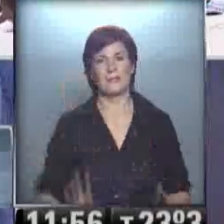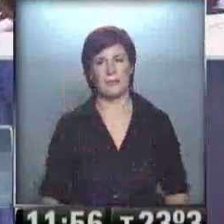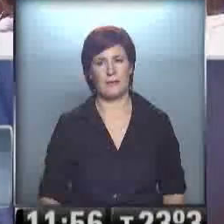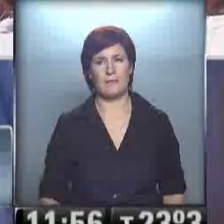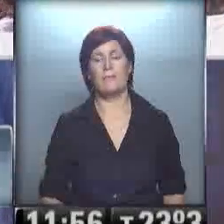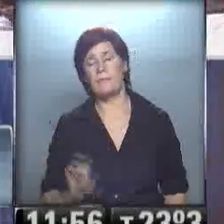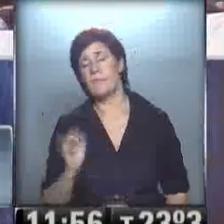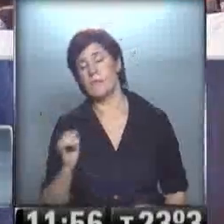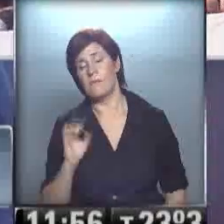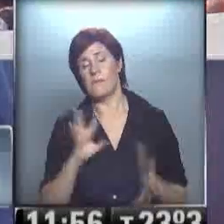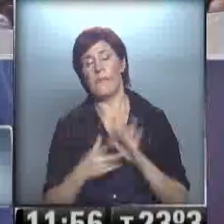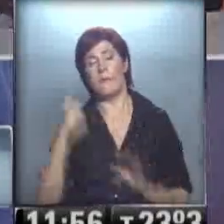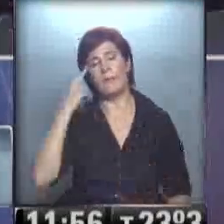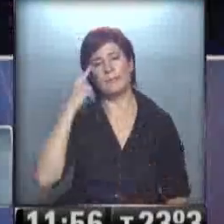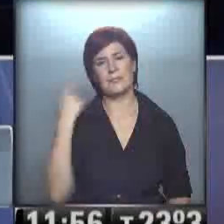posicionamiento ideológico.